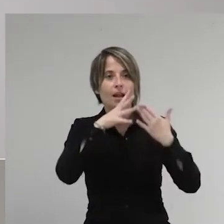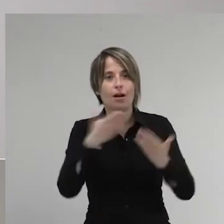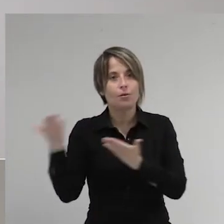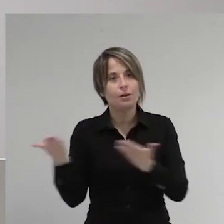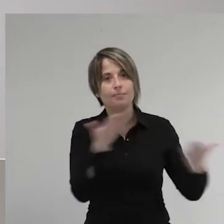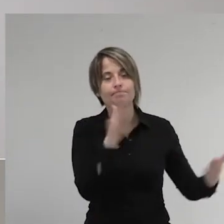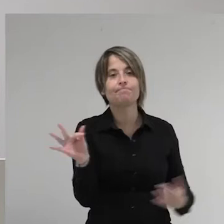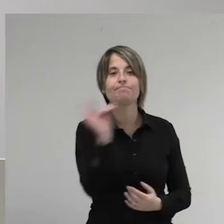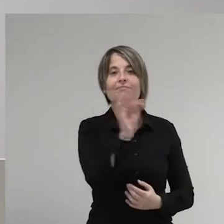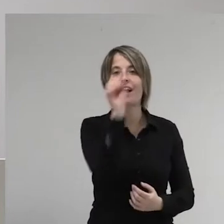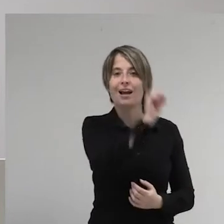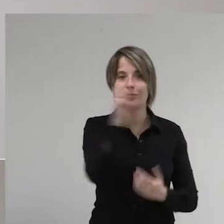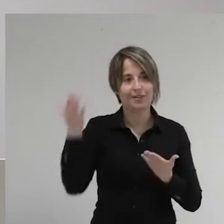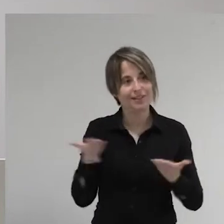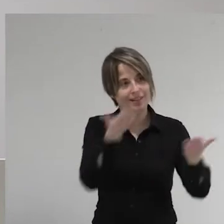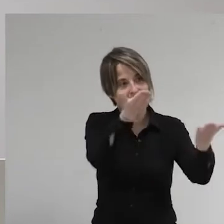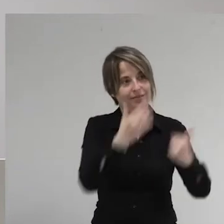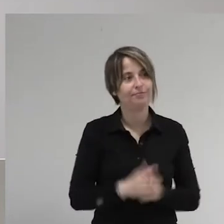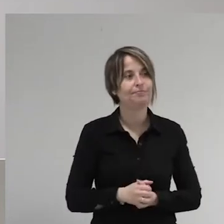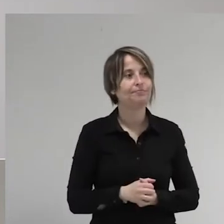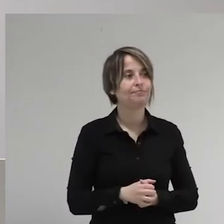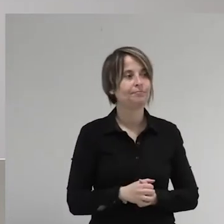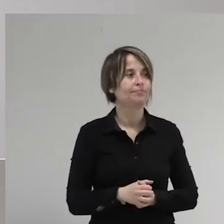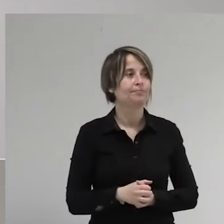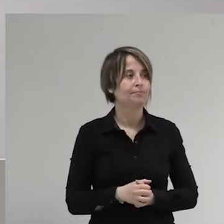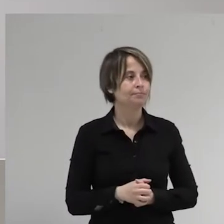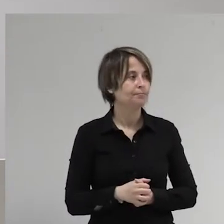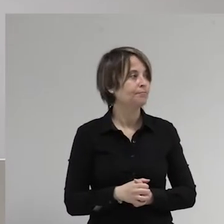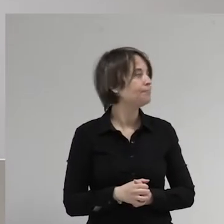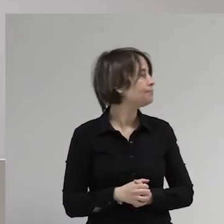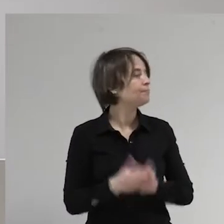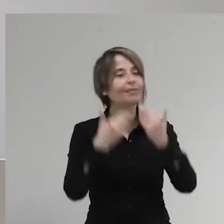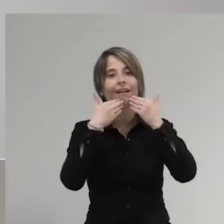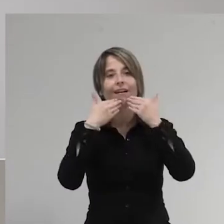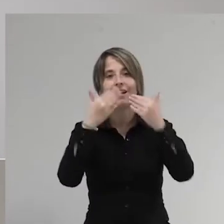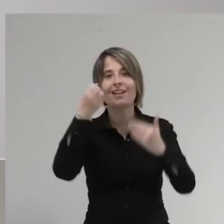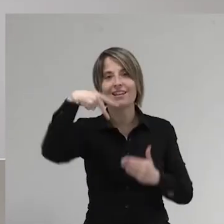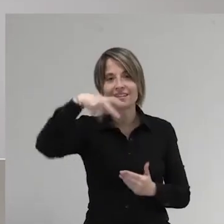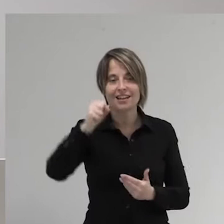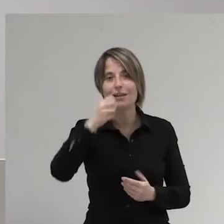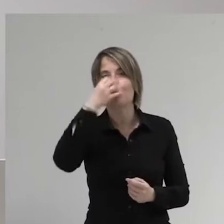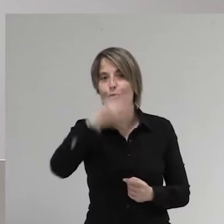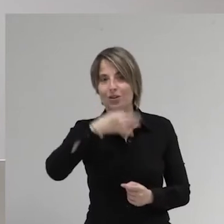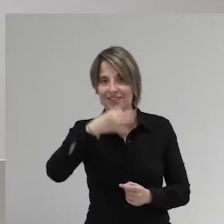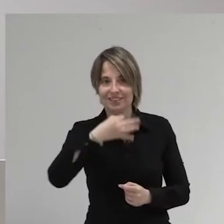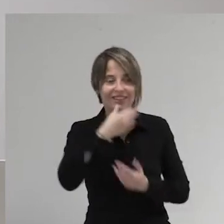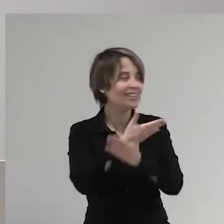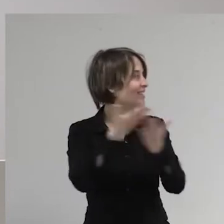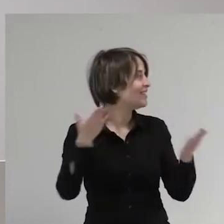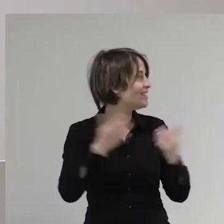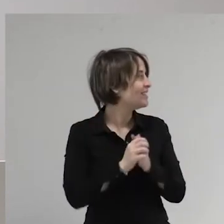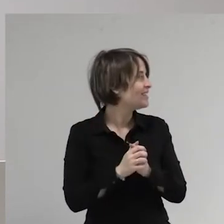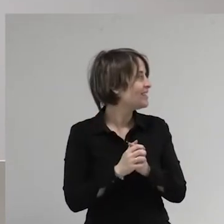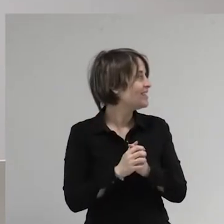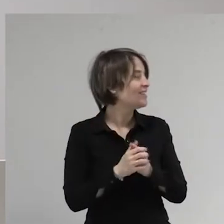turno de Ainhoa, aurrera Ainhoa. Eskerrik asko, Ana. Arratsaldeon, buenas tardes. Eskerrik